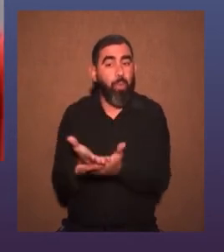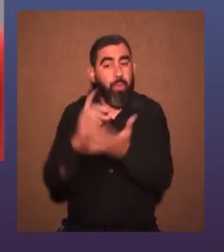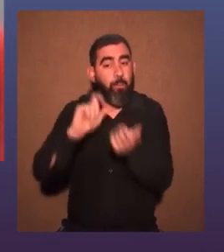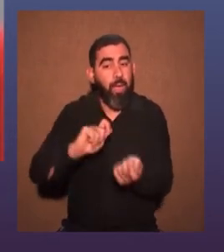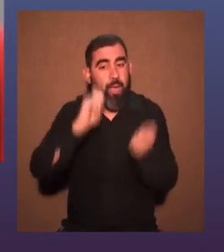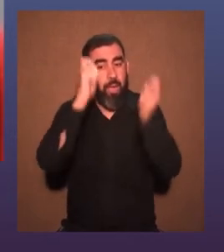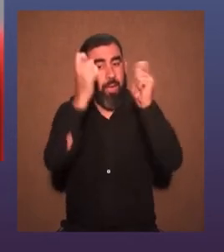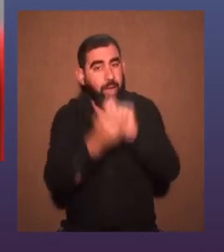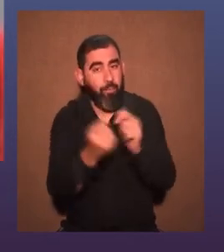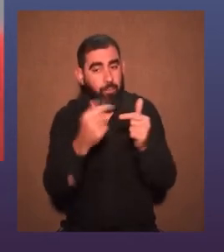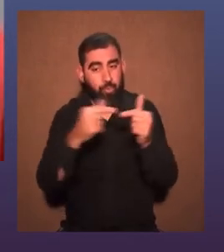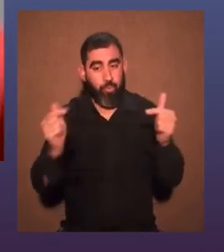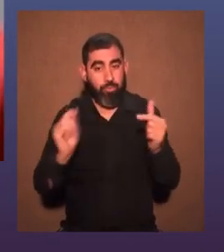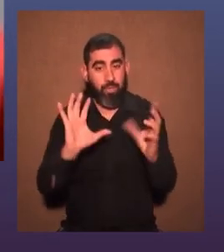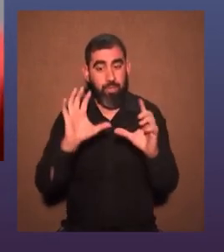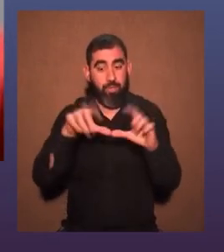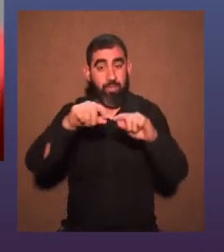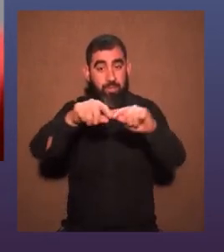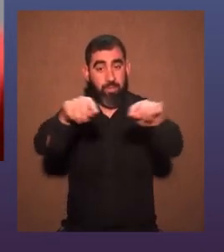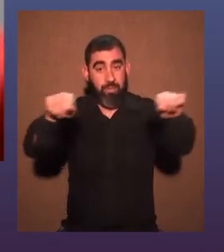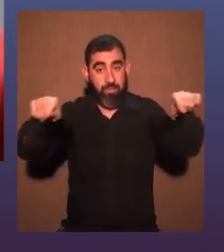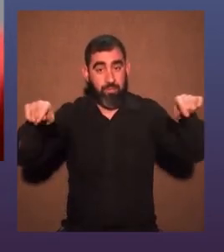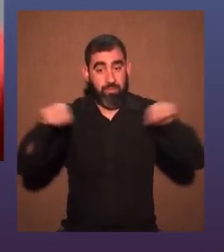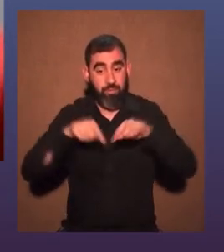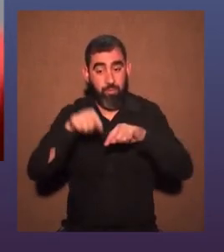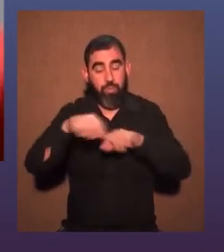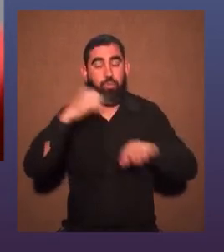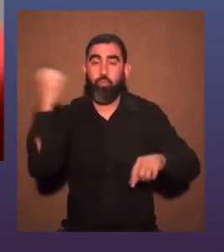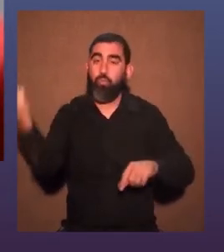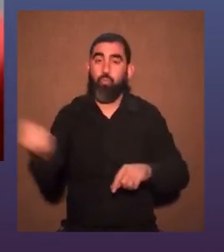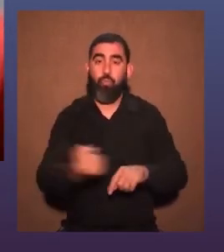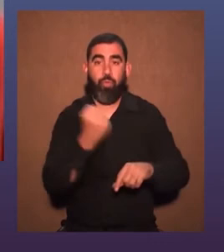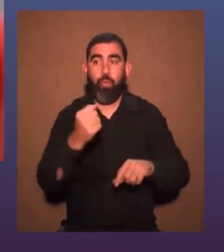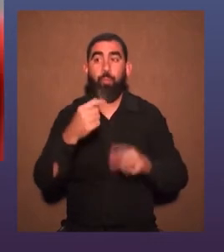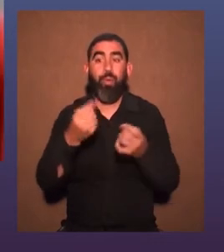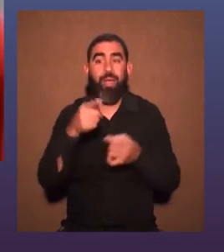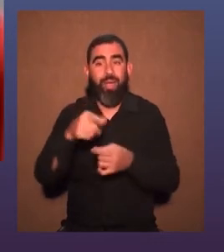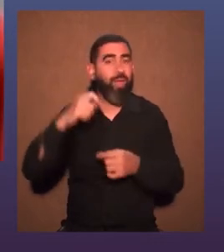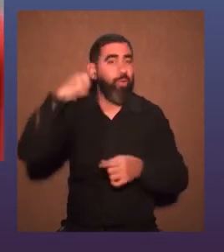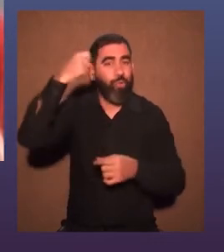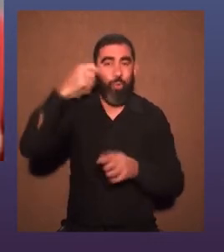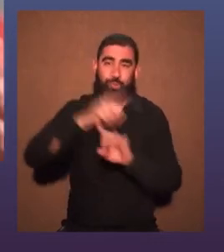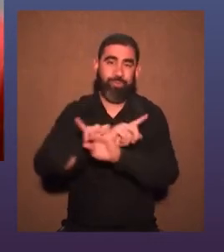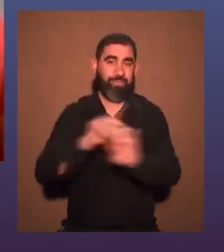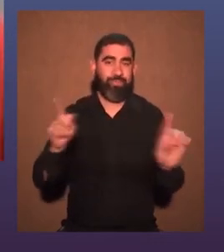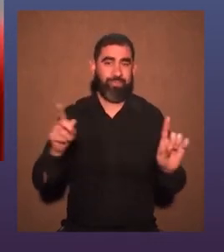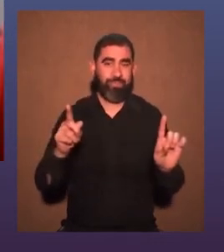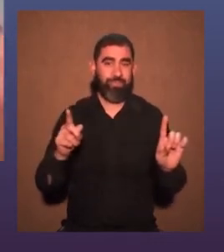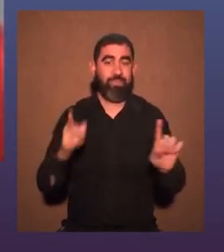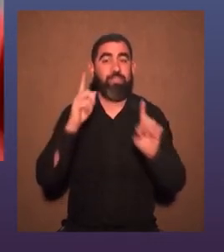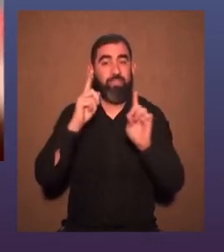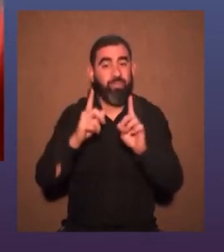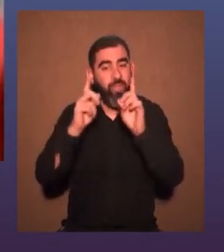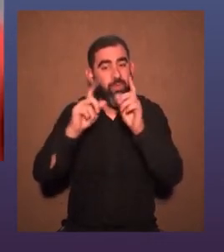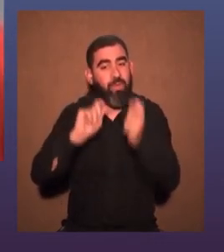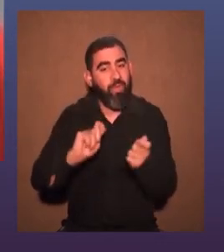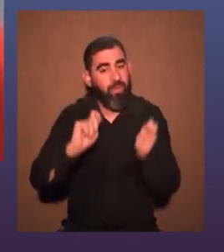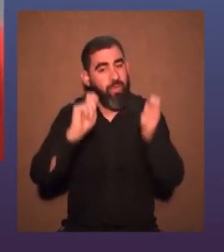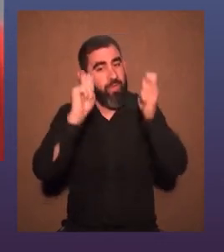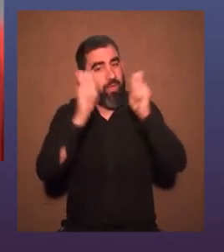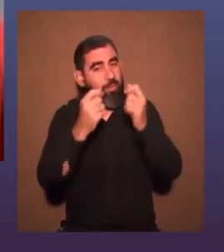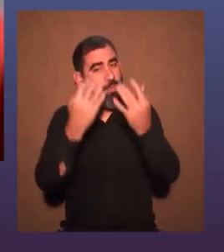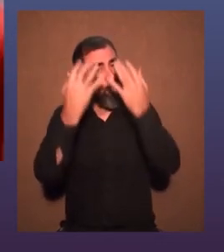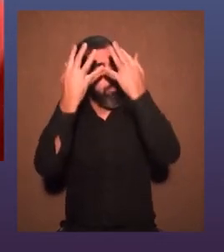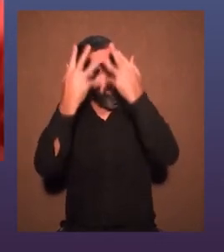transiciones, porque las transiciones son fundamentales en esto, ¿no? Porque esto no es cine. Entonces, claro, tiene que pasar esa